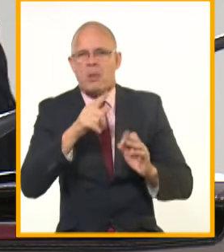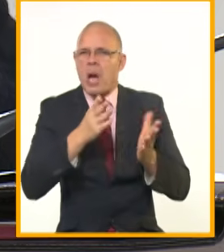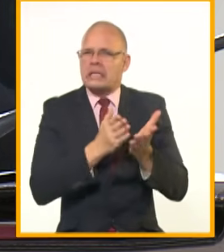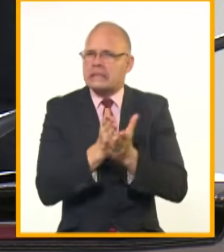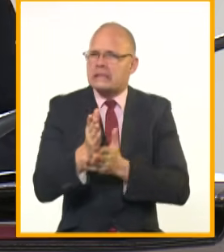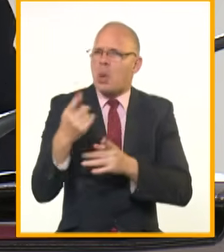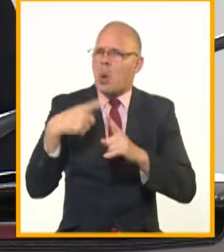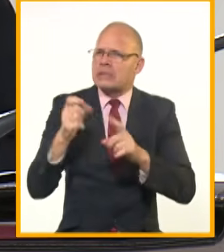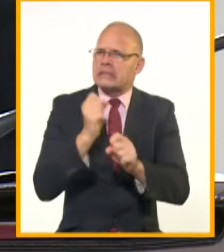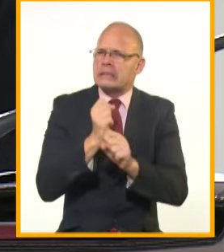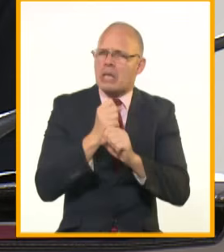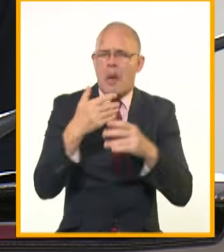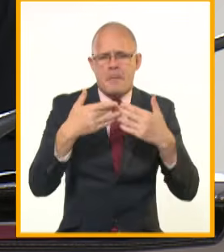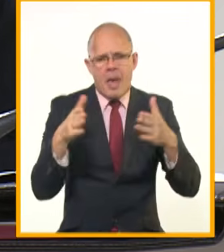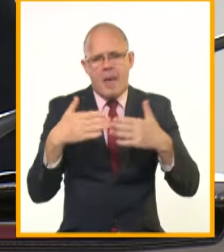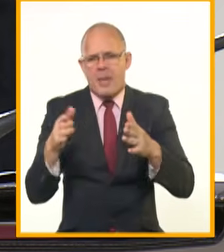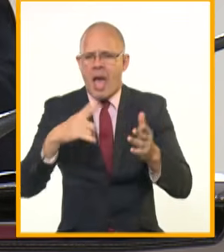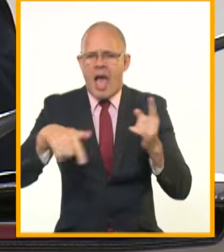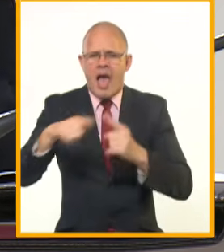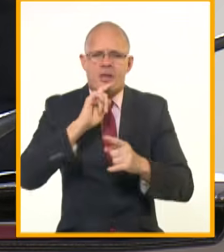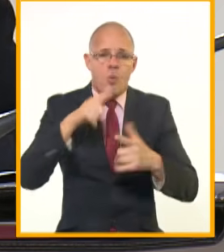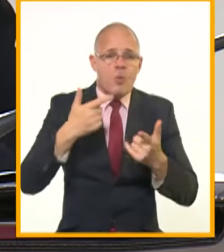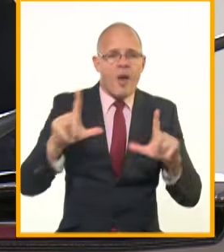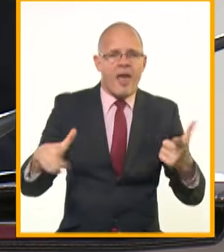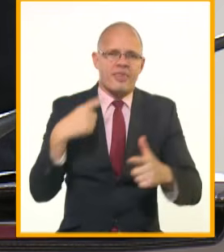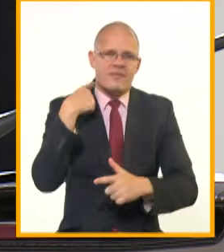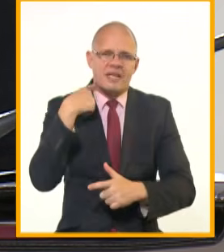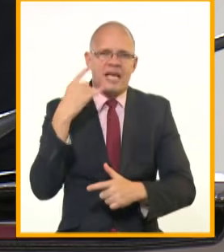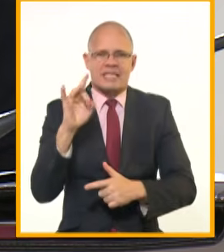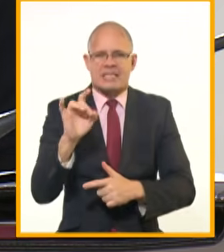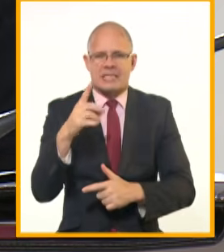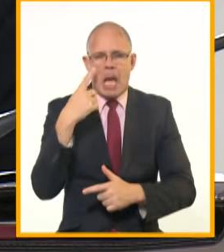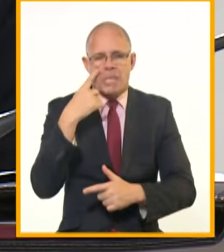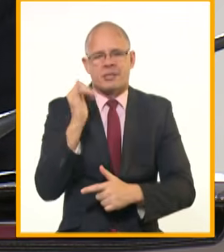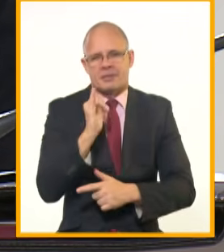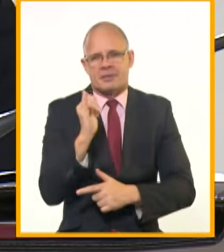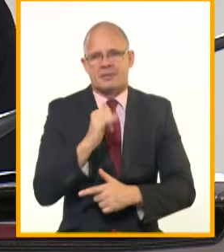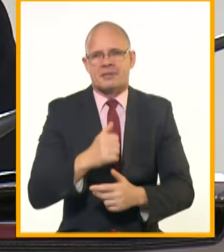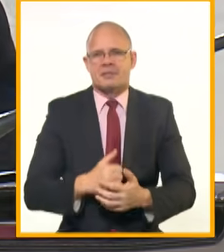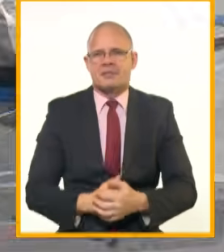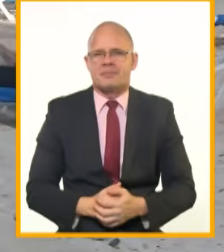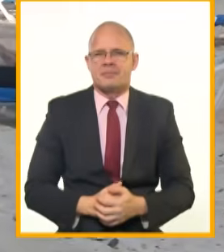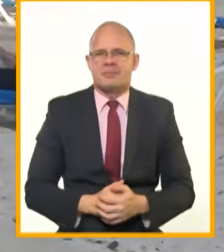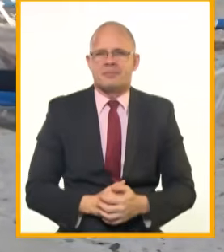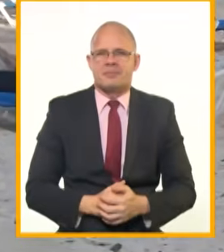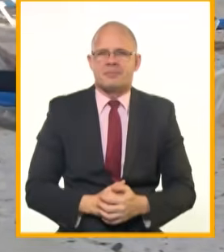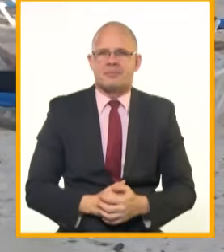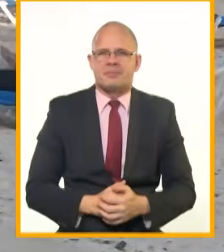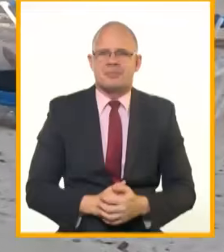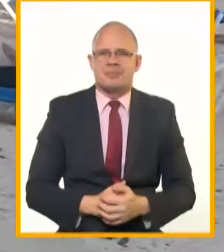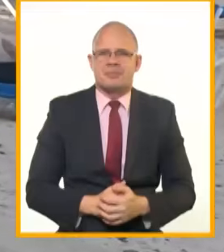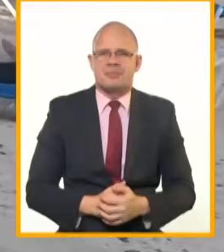obras, los mayabequenses su 15 aniversario, son nuestros reportajes ahora en la Mesa Redonda.